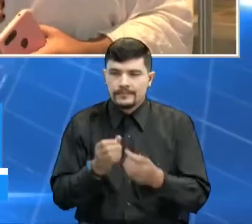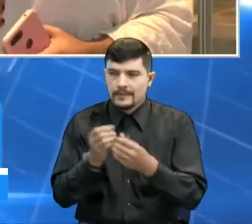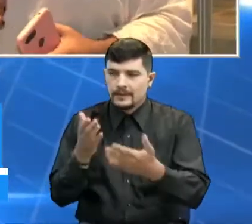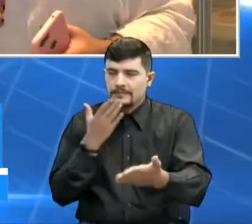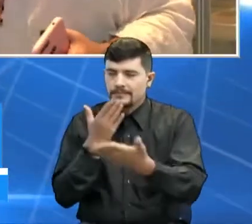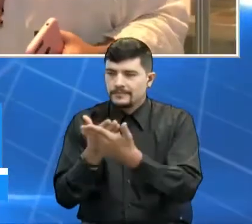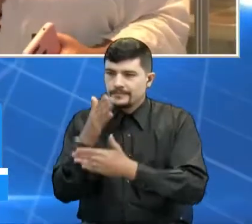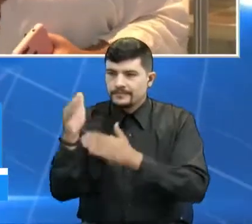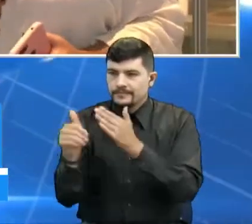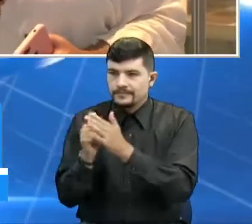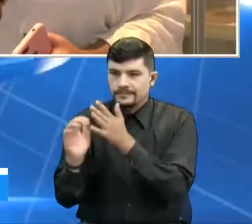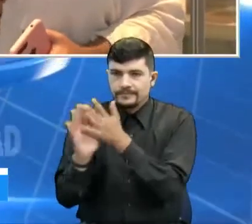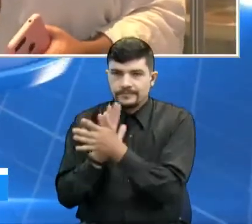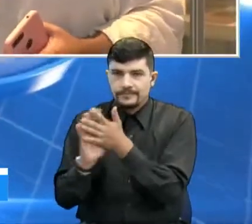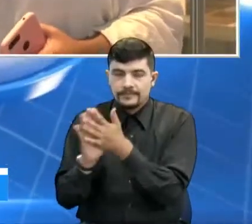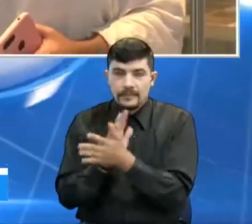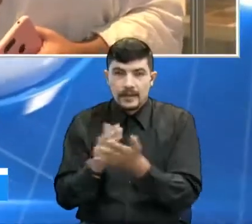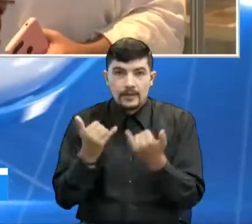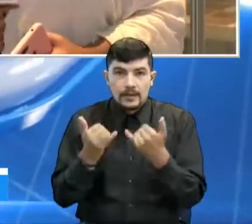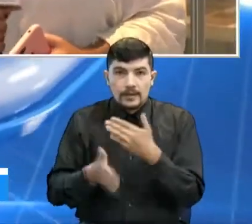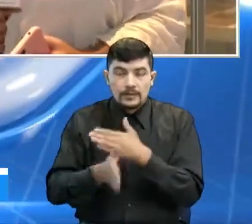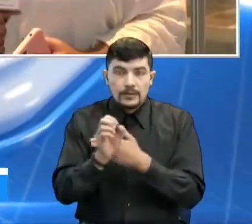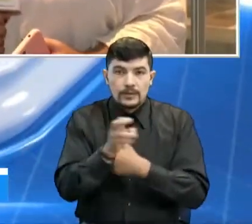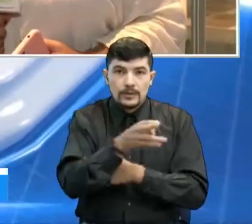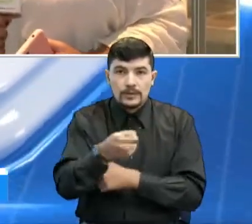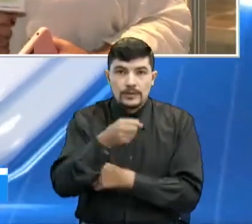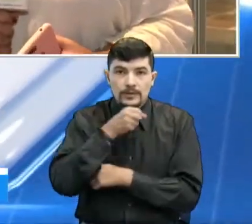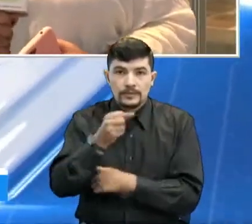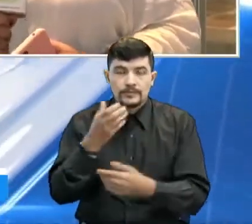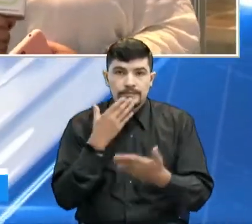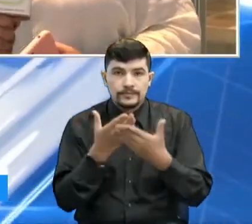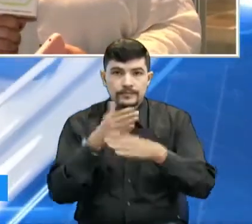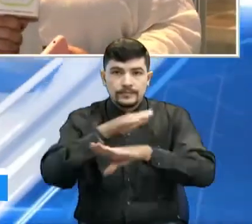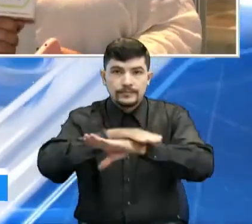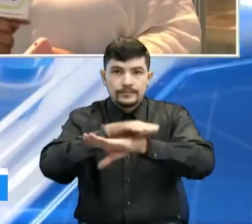la comunidad. Soy Ivet Noriega desde Cúcuta, Oriente Noticias. Estamos informando.